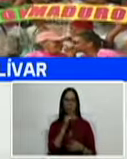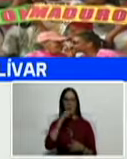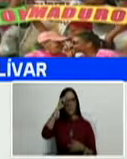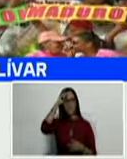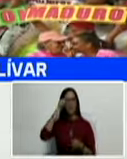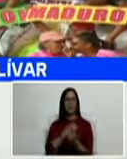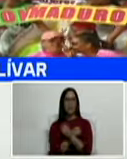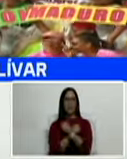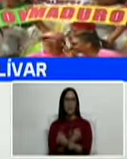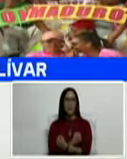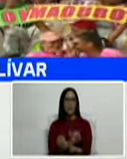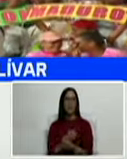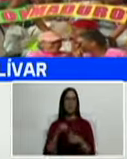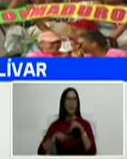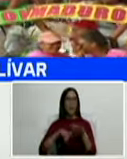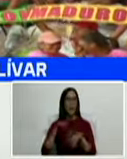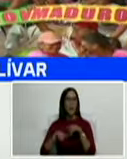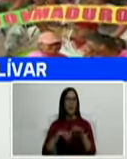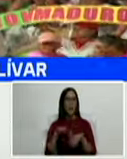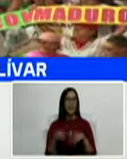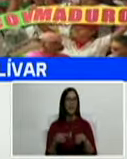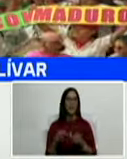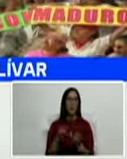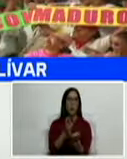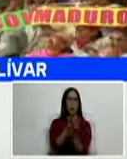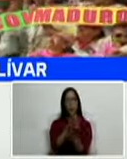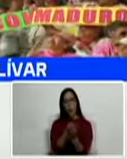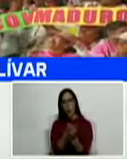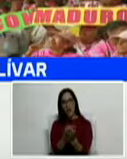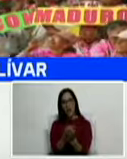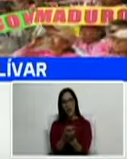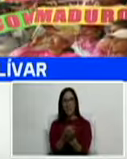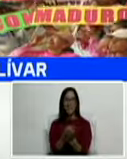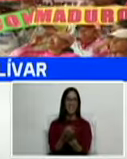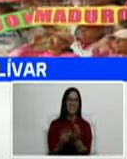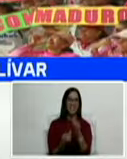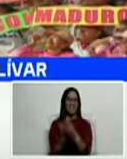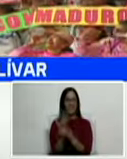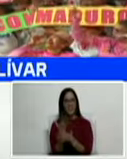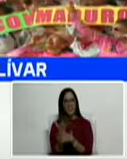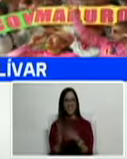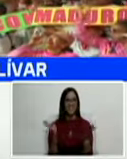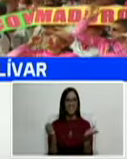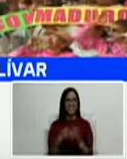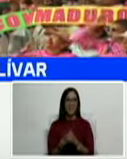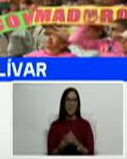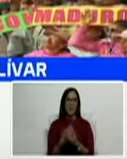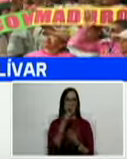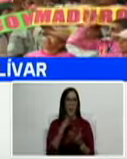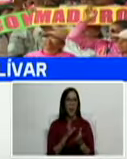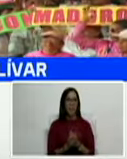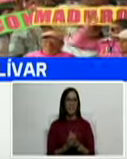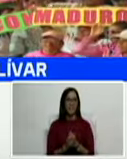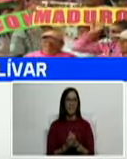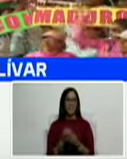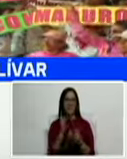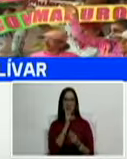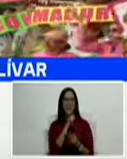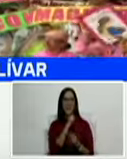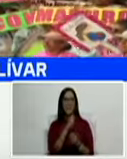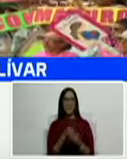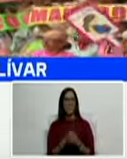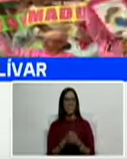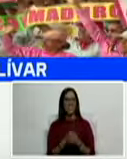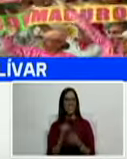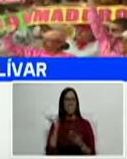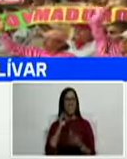amor. Estaban en la playa, los corales, las azucenas, las flores. Y bueno, de ahí viene mi nombre, mi presidente. De ahí